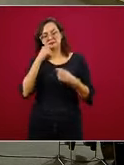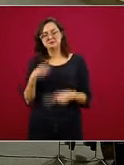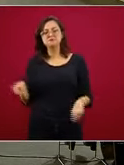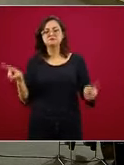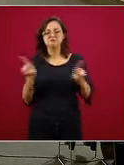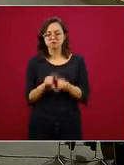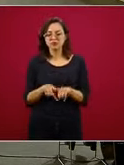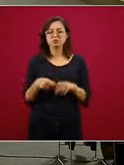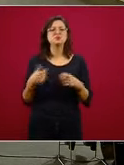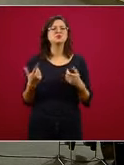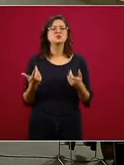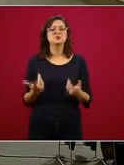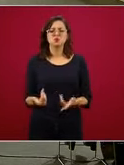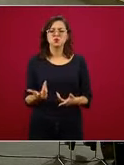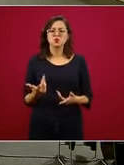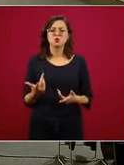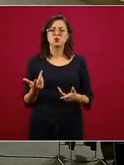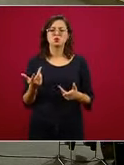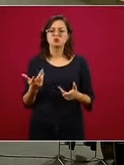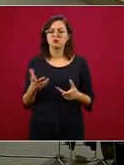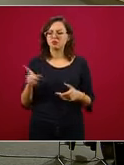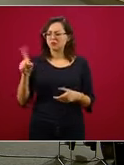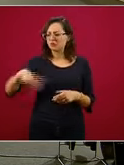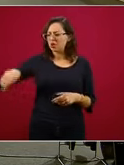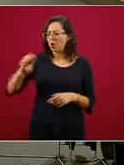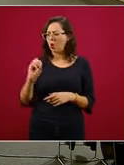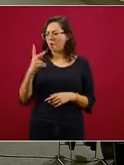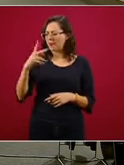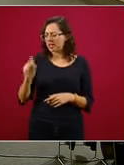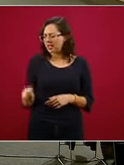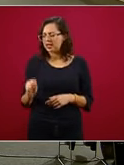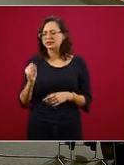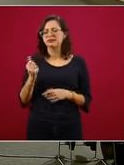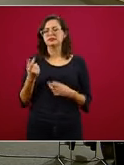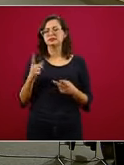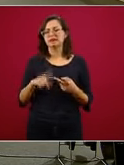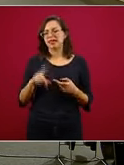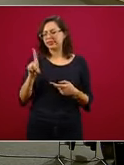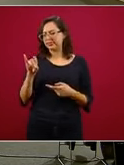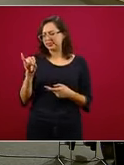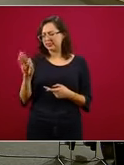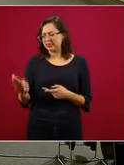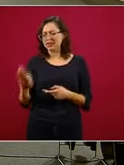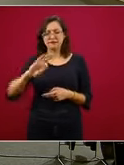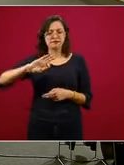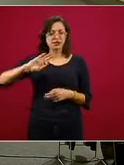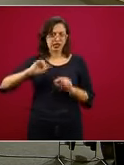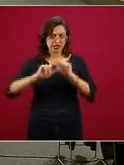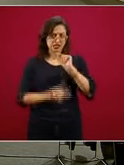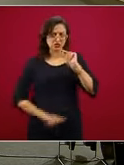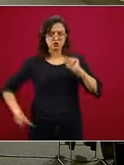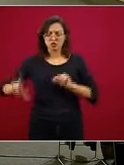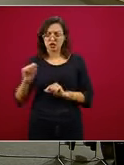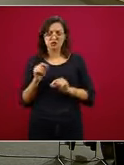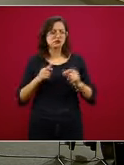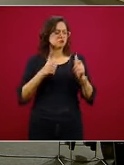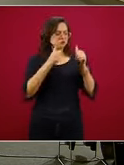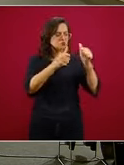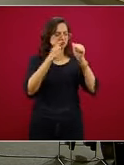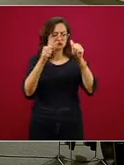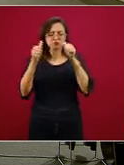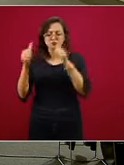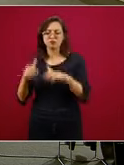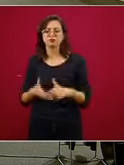estado acompañada y con una asesoría importante técnica de OPS, el Sistema Nacional DIF y muchos otros actores en los que estamos involucrados.